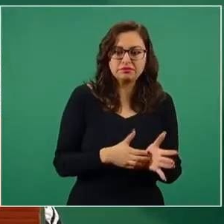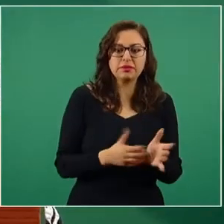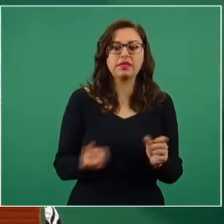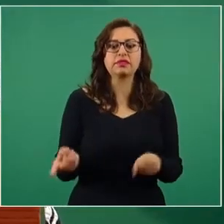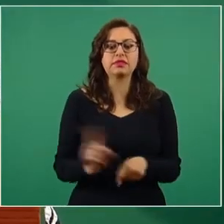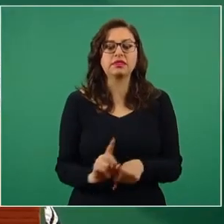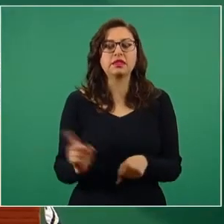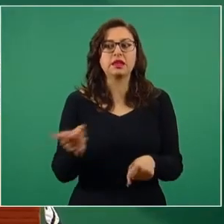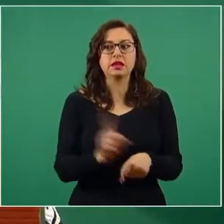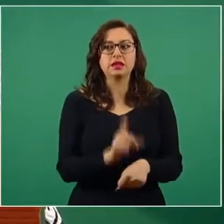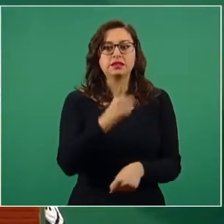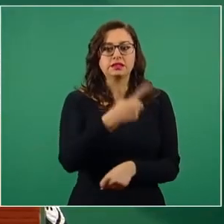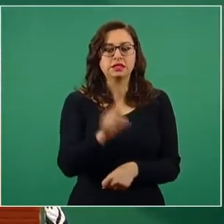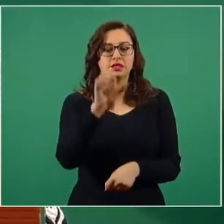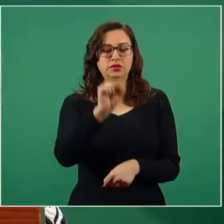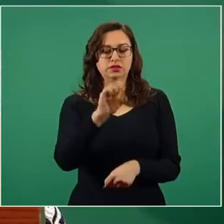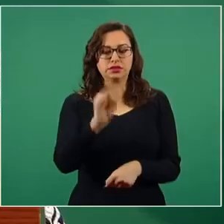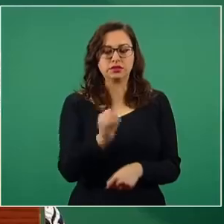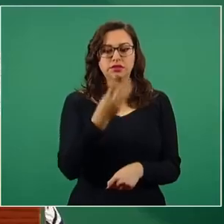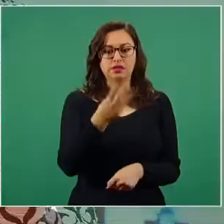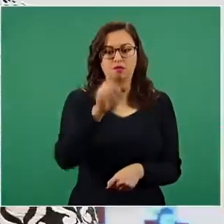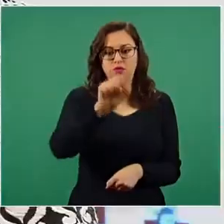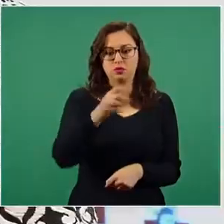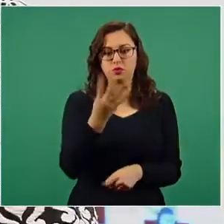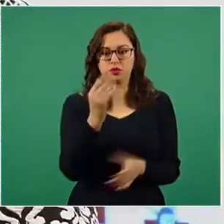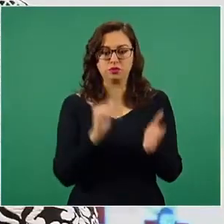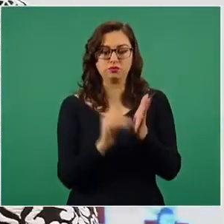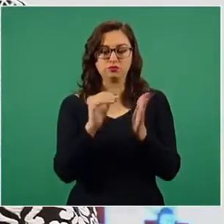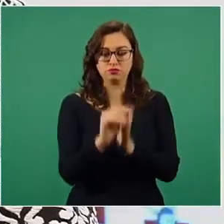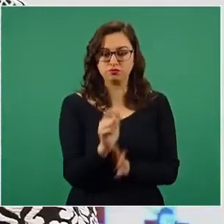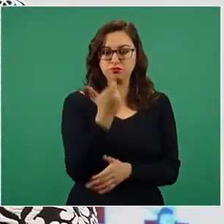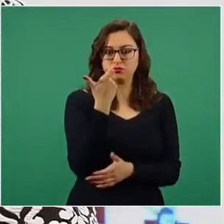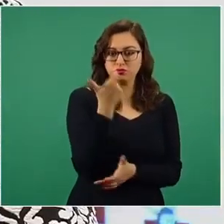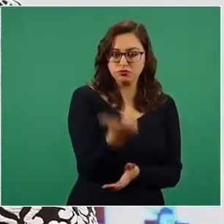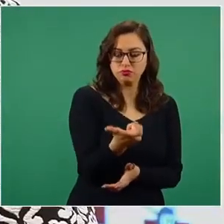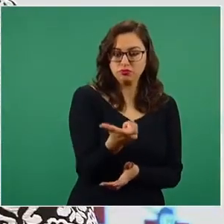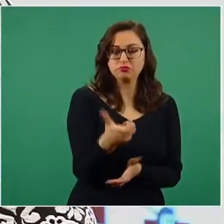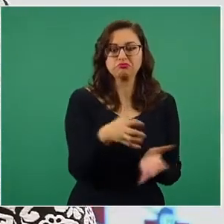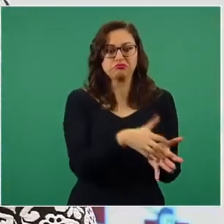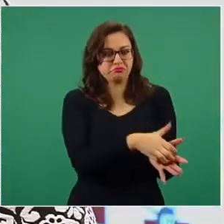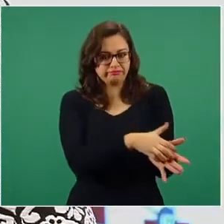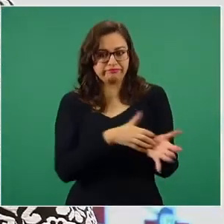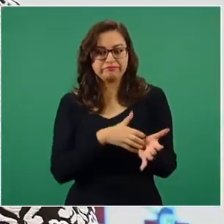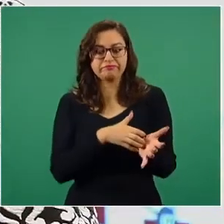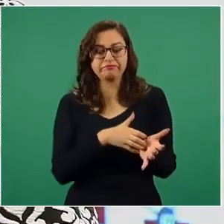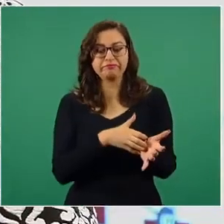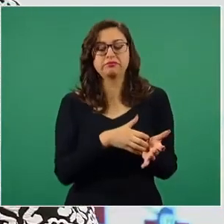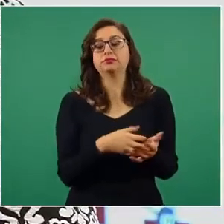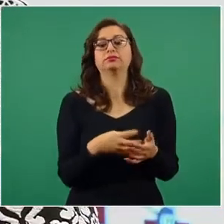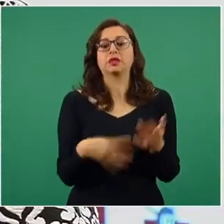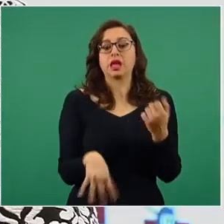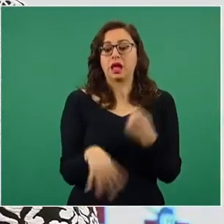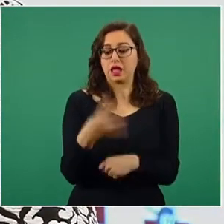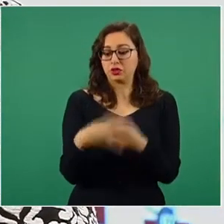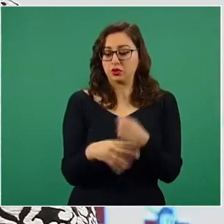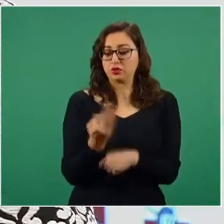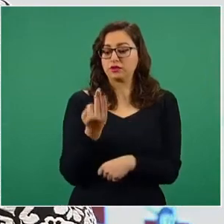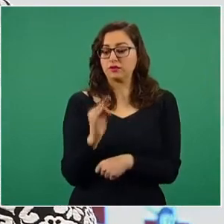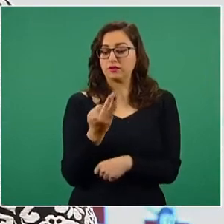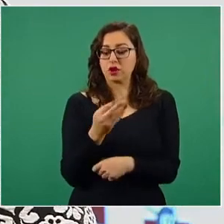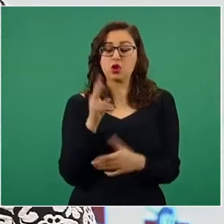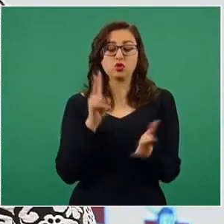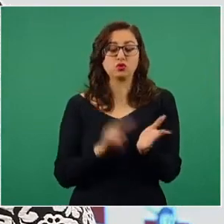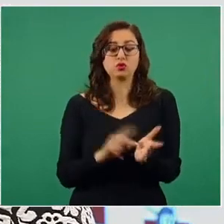de 163.4 millones de pesos, lo que al 14 de febrero de